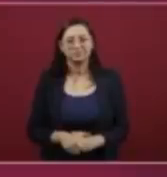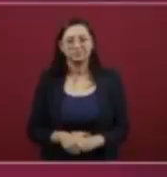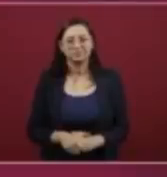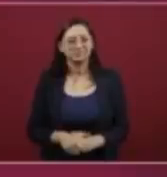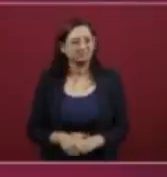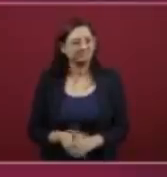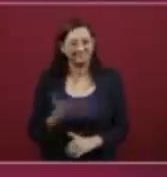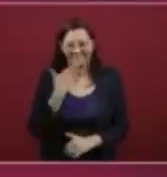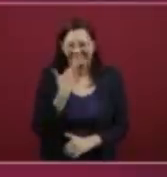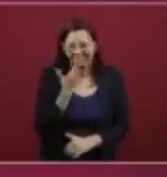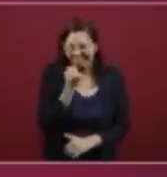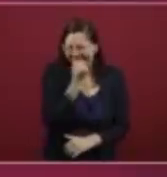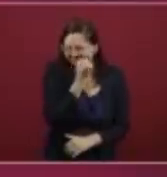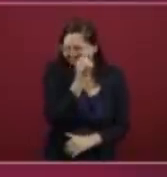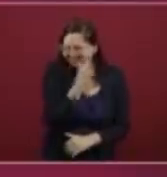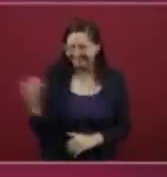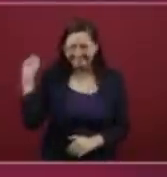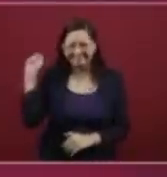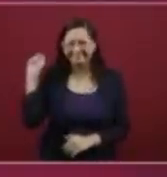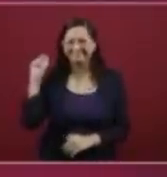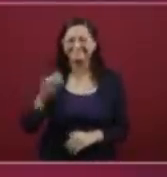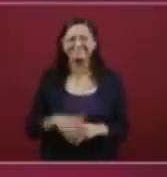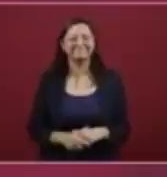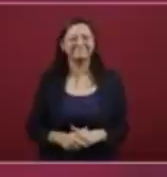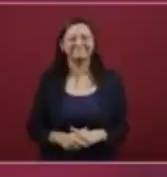un experto. Los que